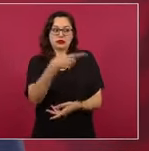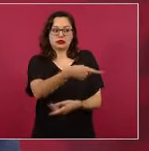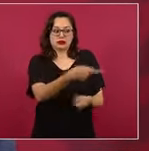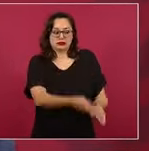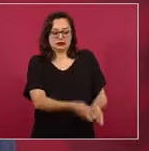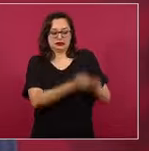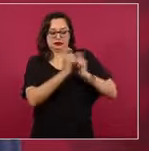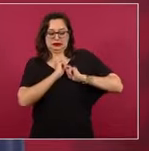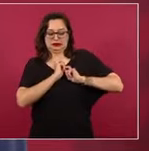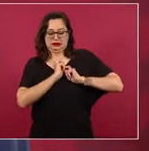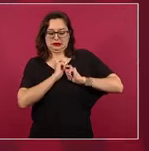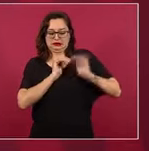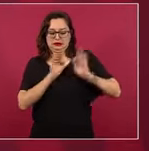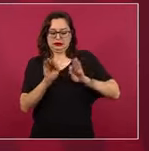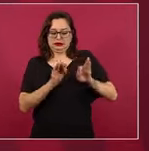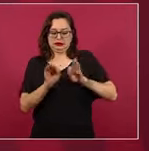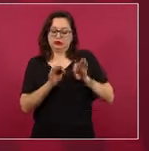impuso.